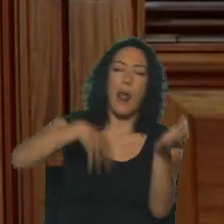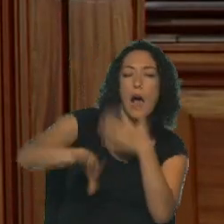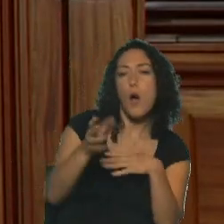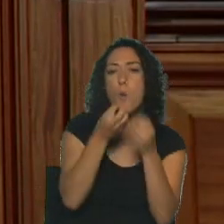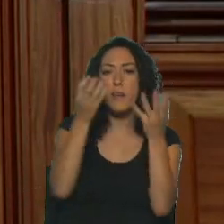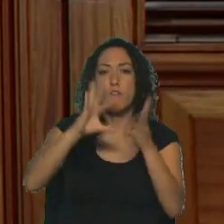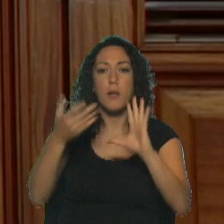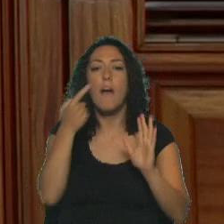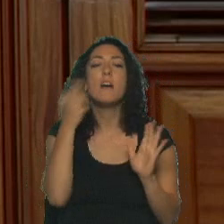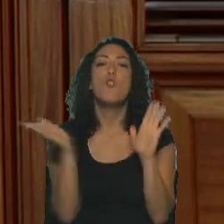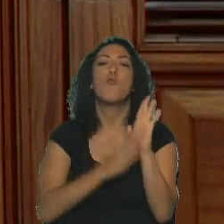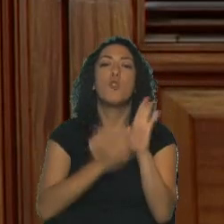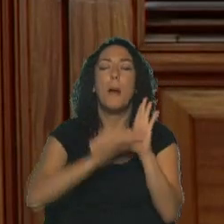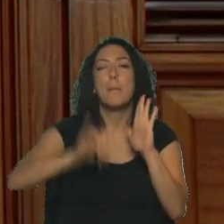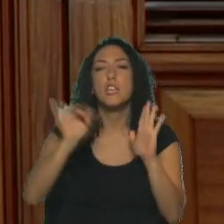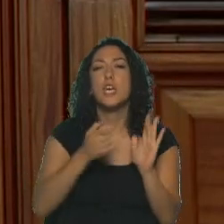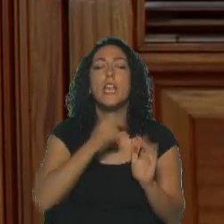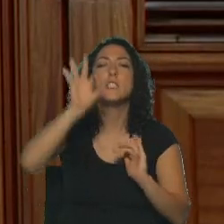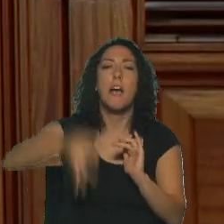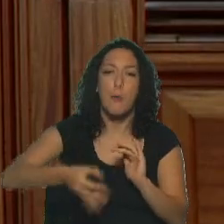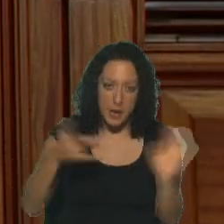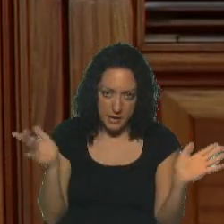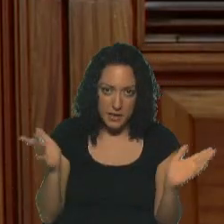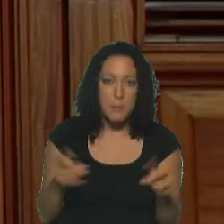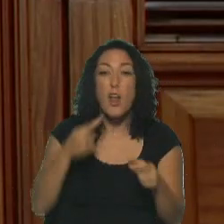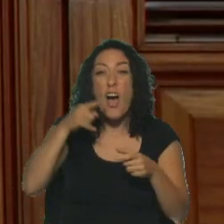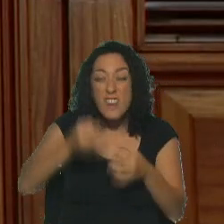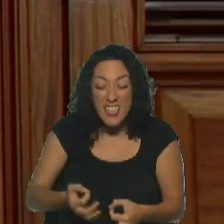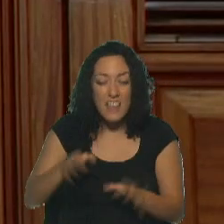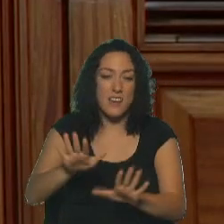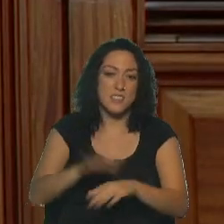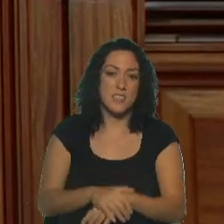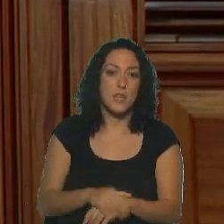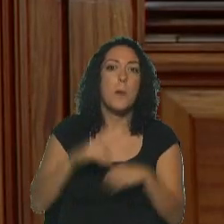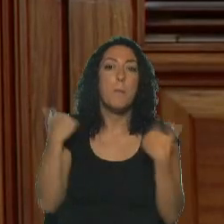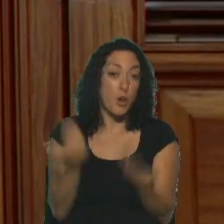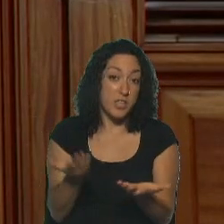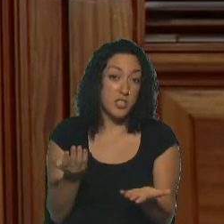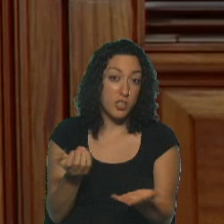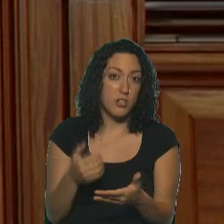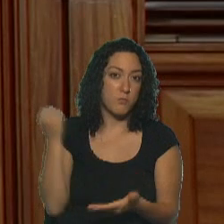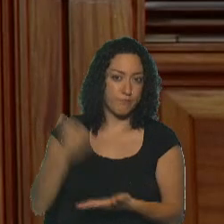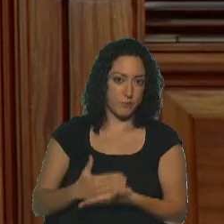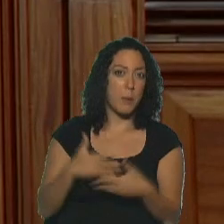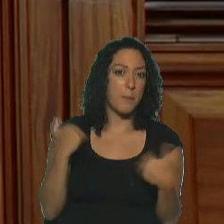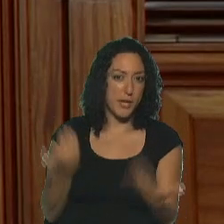ver después los fundamentos de esta sentencia, pero esta es la verdad, por esto me están condenando. ¿Y saben qué?